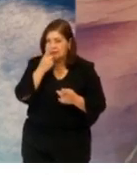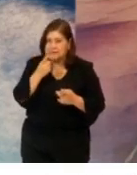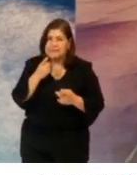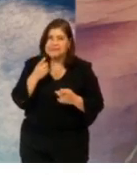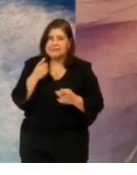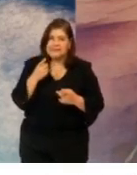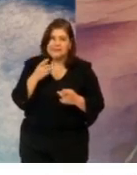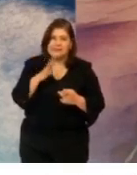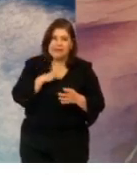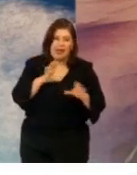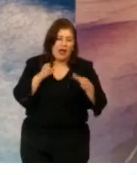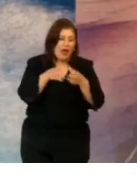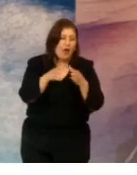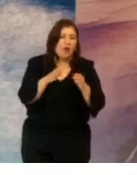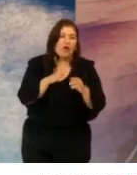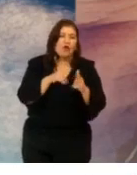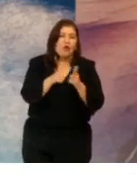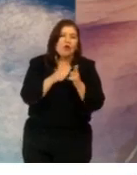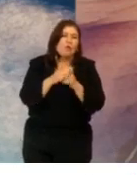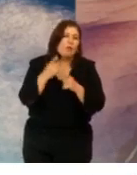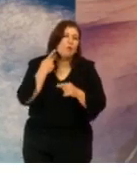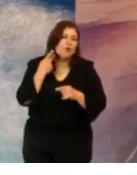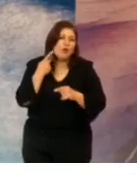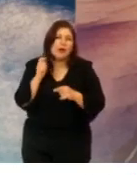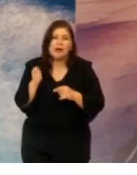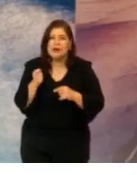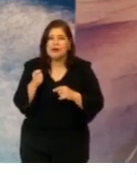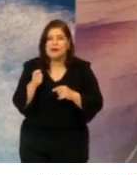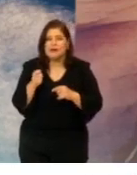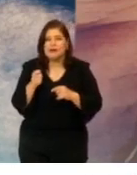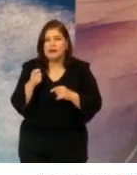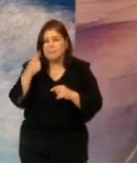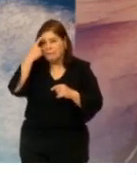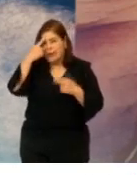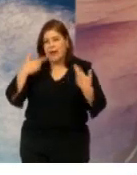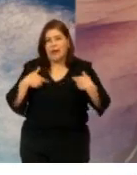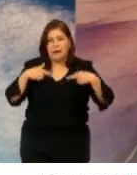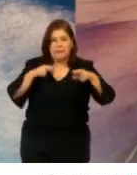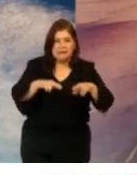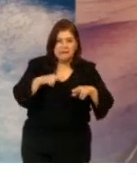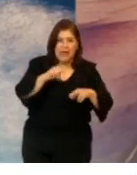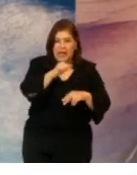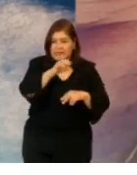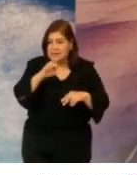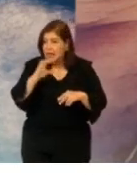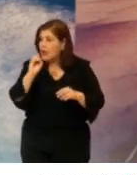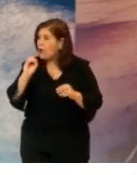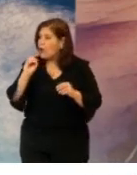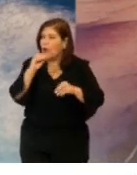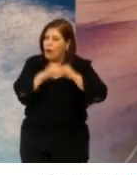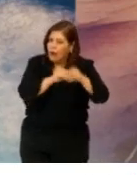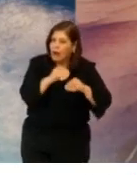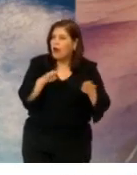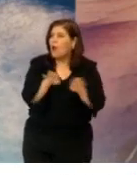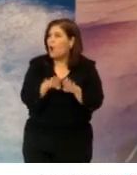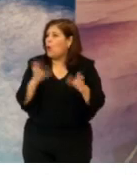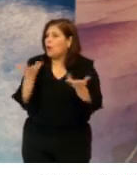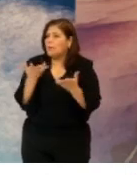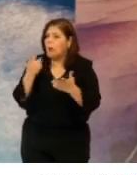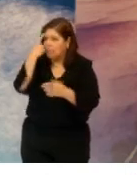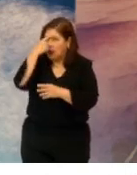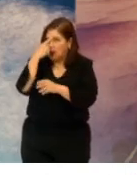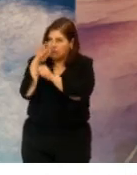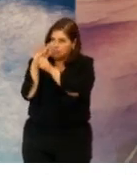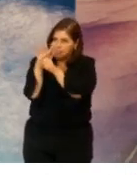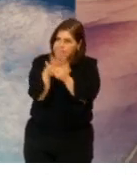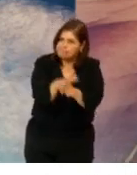crea un partido político integrado por puras representantes de ACES para llegar a esas mesas, cómo se ejerce presión